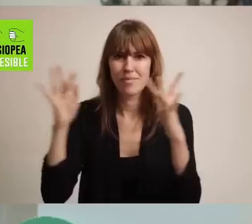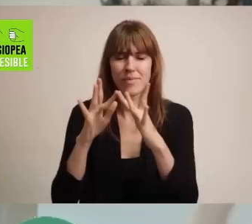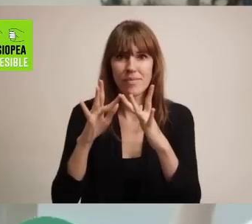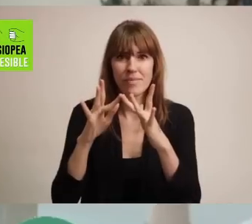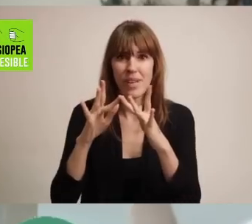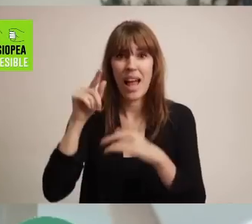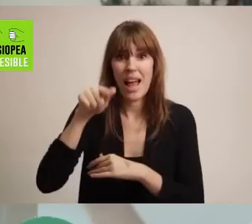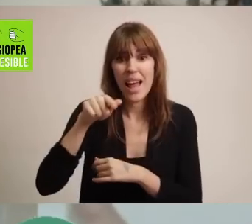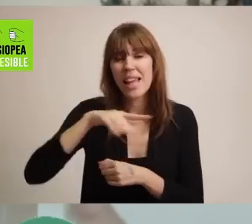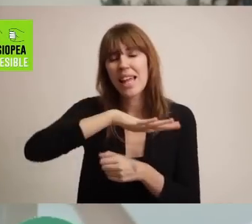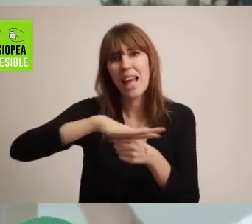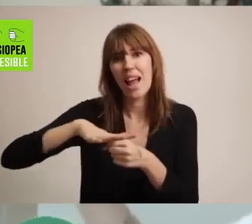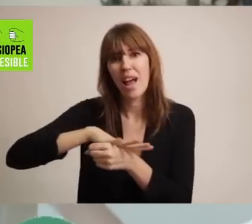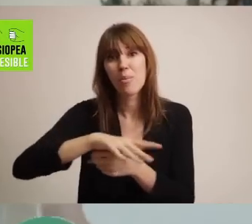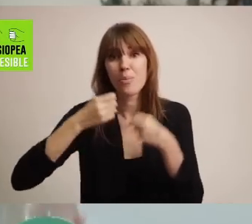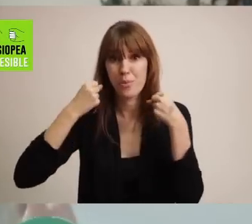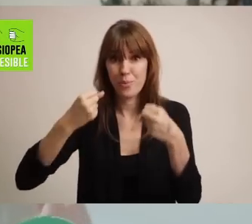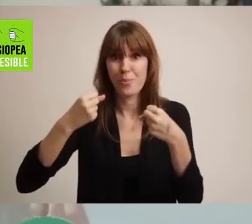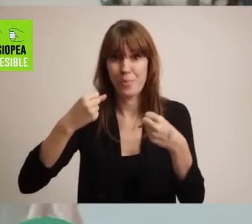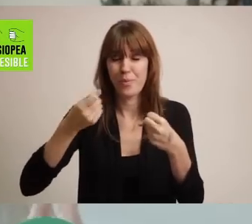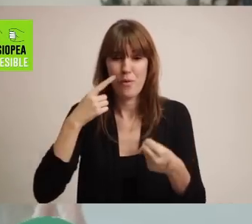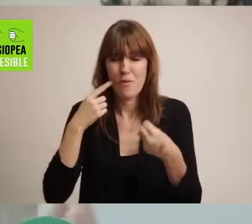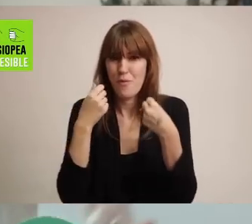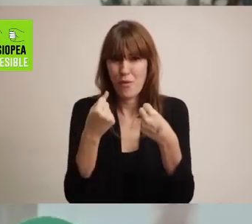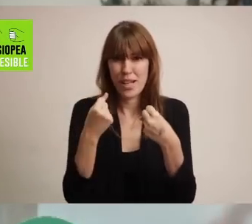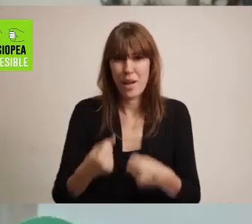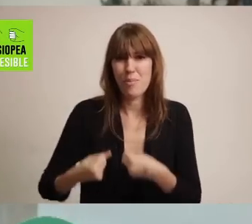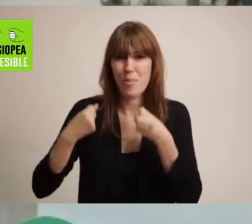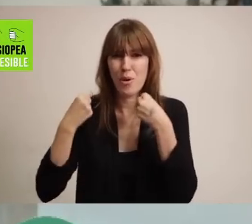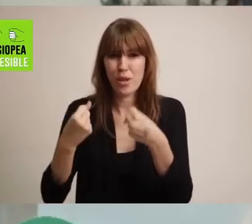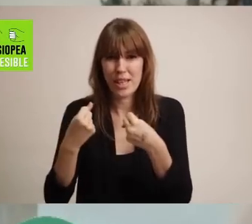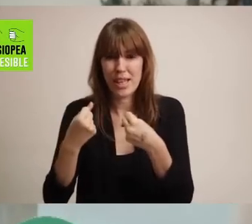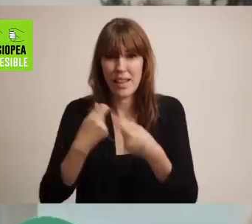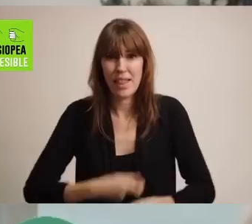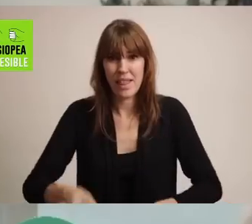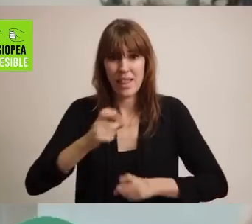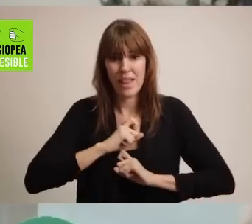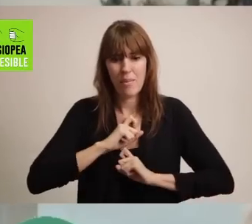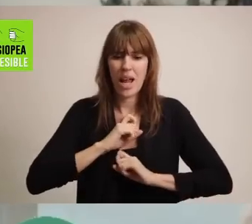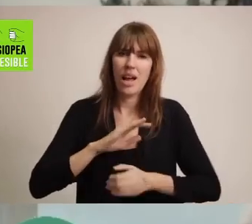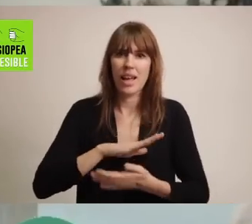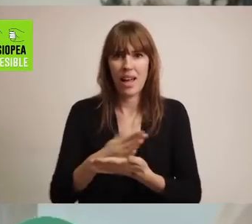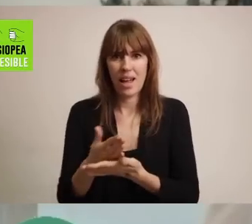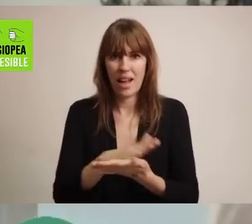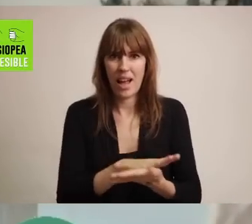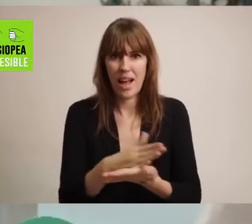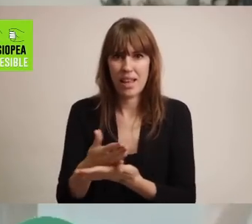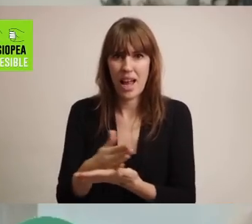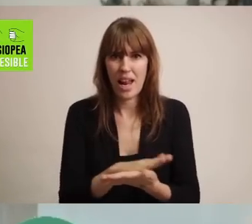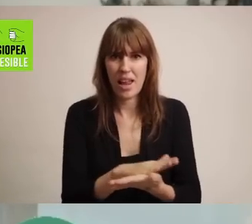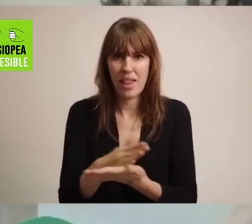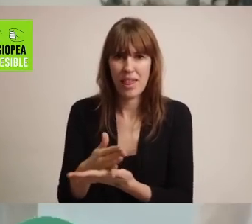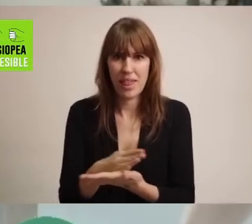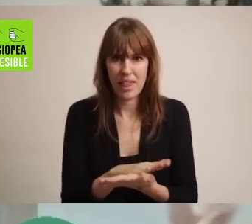Ahí es donde tu campo energético está lo suficientemente fuerte y potente como para poder canalizar, como para poder limpiar,